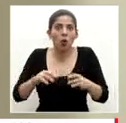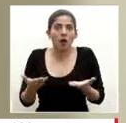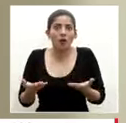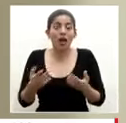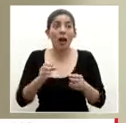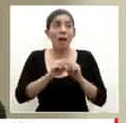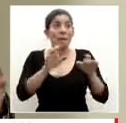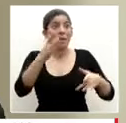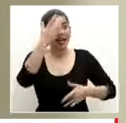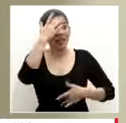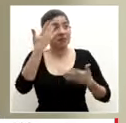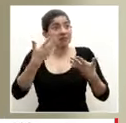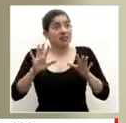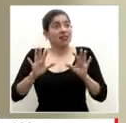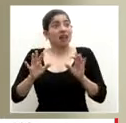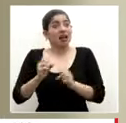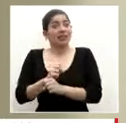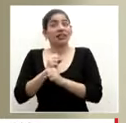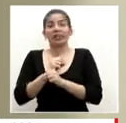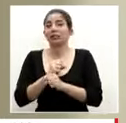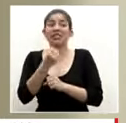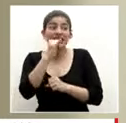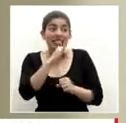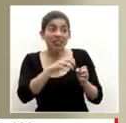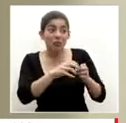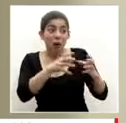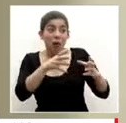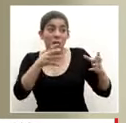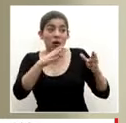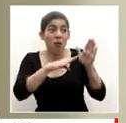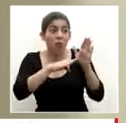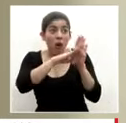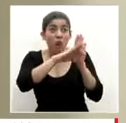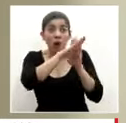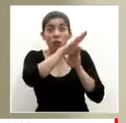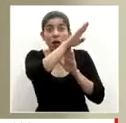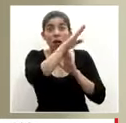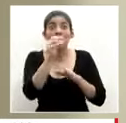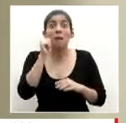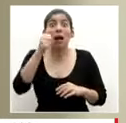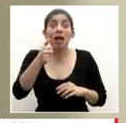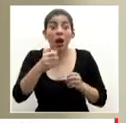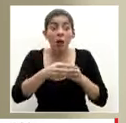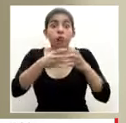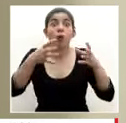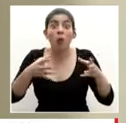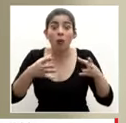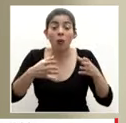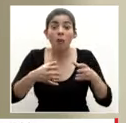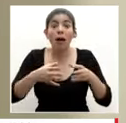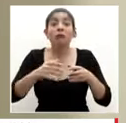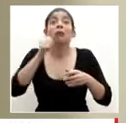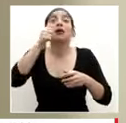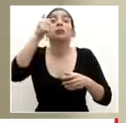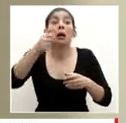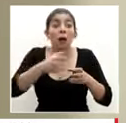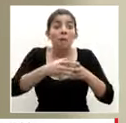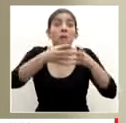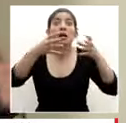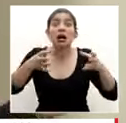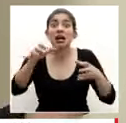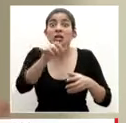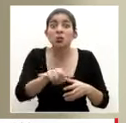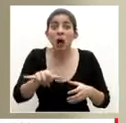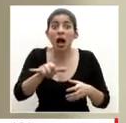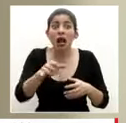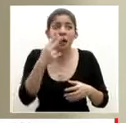la pandemia, y si esto se empieza a disparar, y si tenemos mañana una cantidad superior de casos y pasado mañana igual,